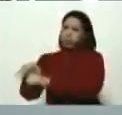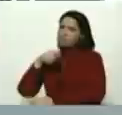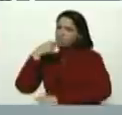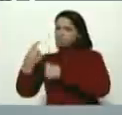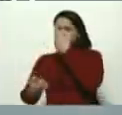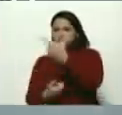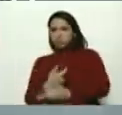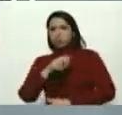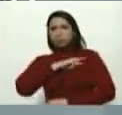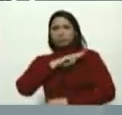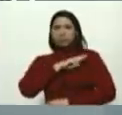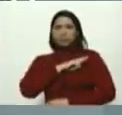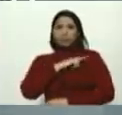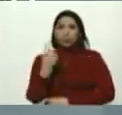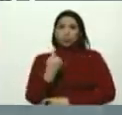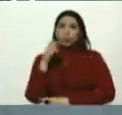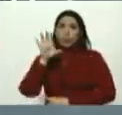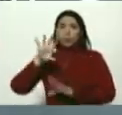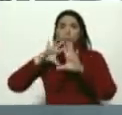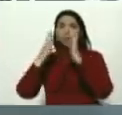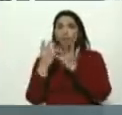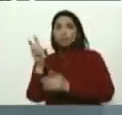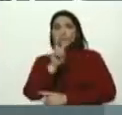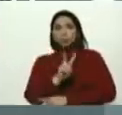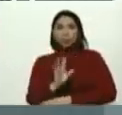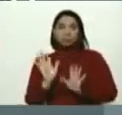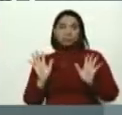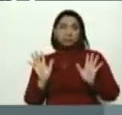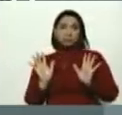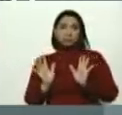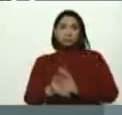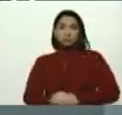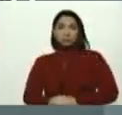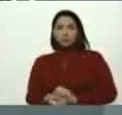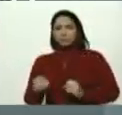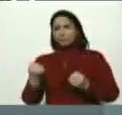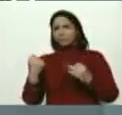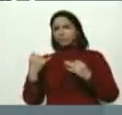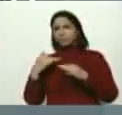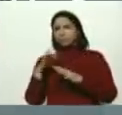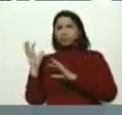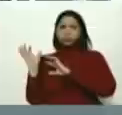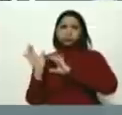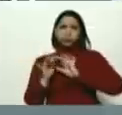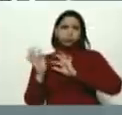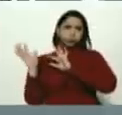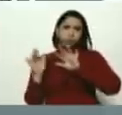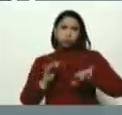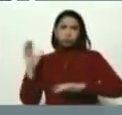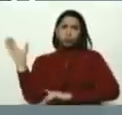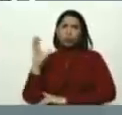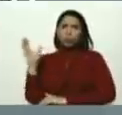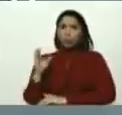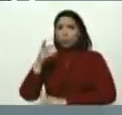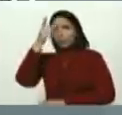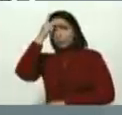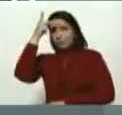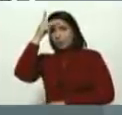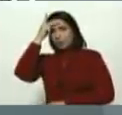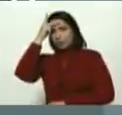desprecio, del racismo. El único país del mundo es Venezuela. Miles y miles de Colombia, Perú, Ecuador,